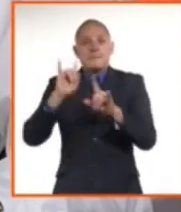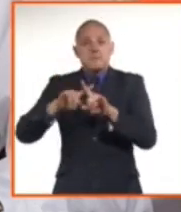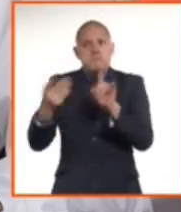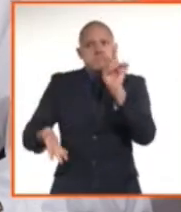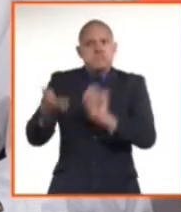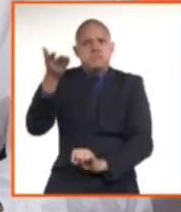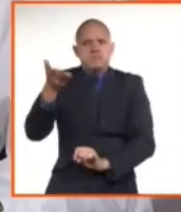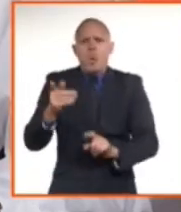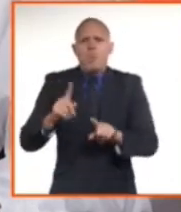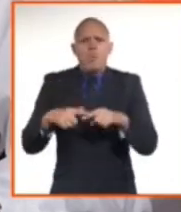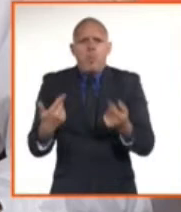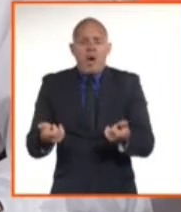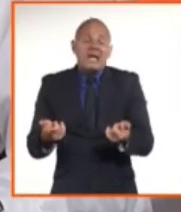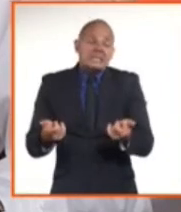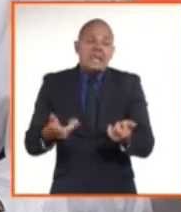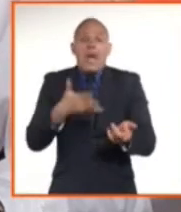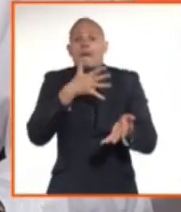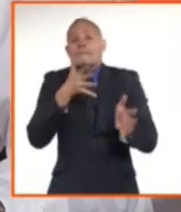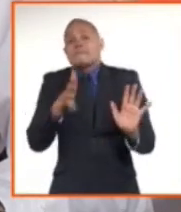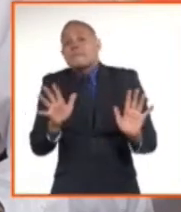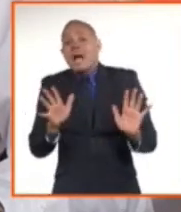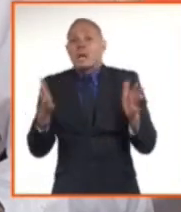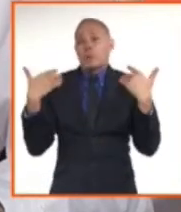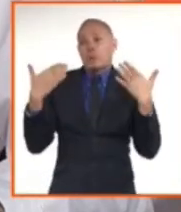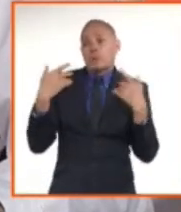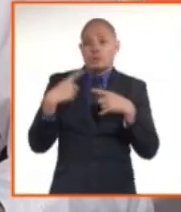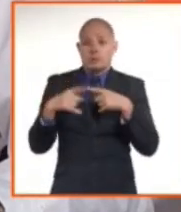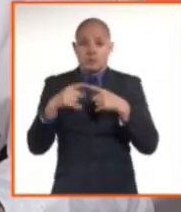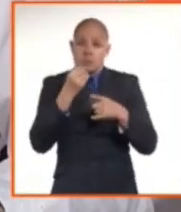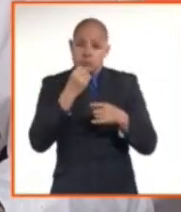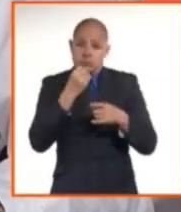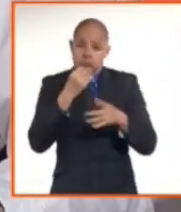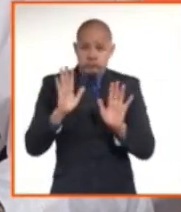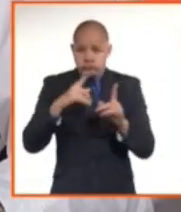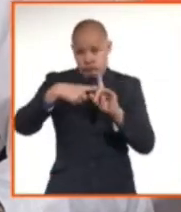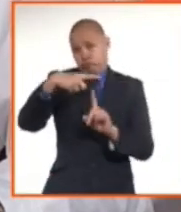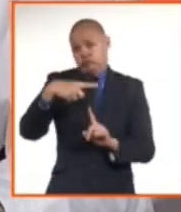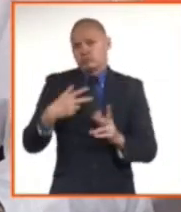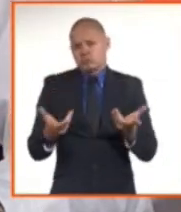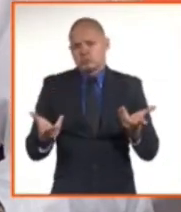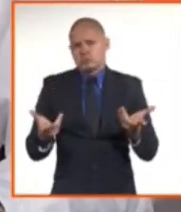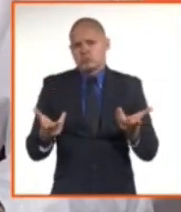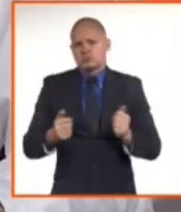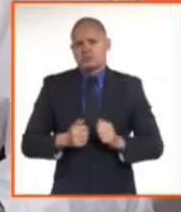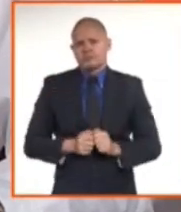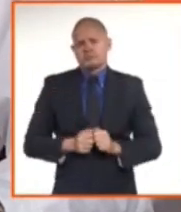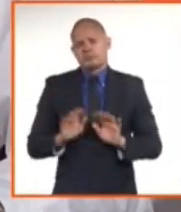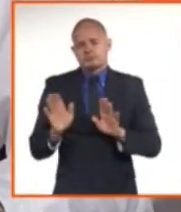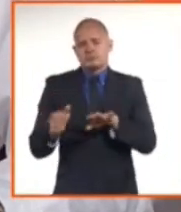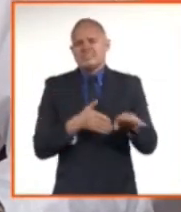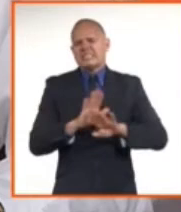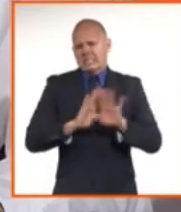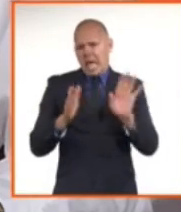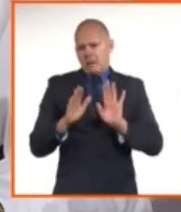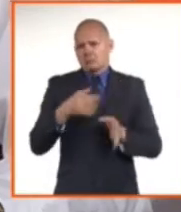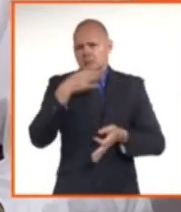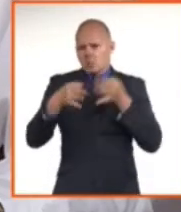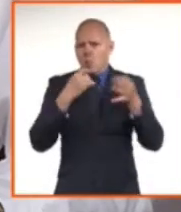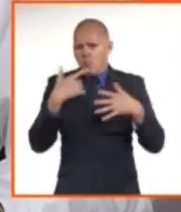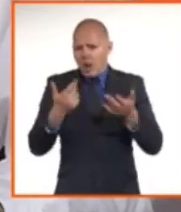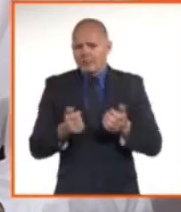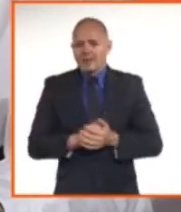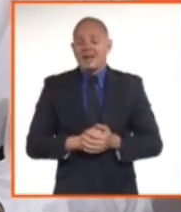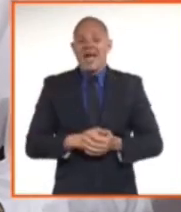de los que veníamos teniendo. ¿Por el calor fundamental? Debido fundamentalmente al incremento de la temperatura. La generación base del sistema, bueno, ya hemos explicado, tiene una